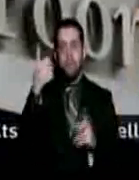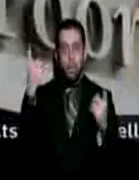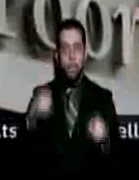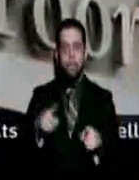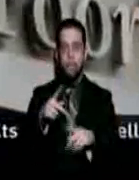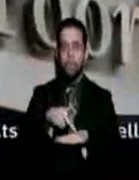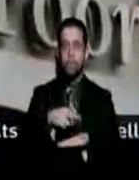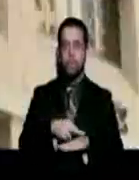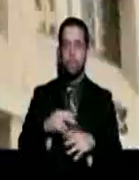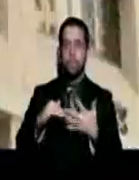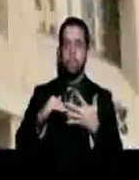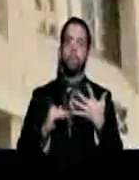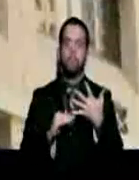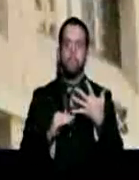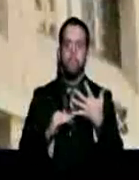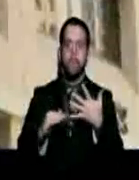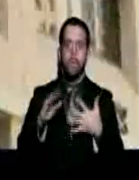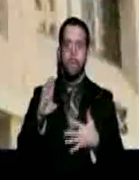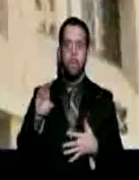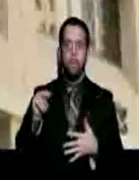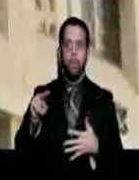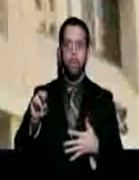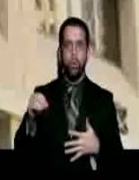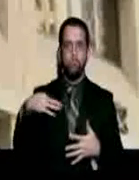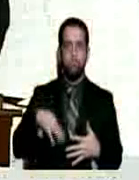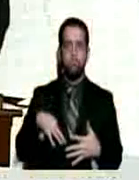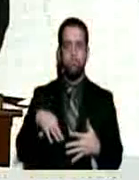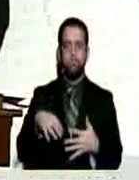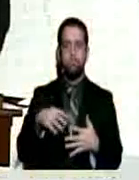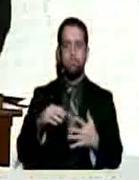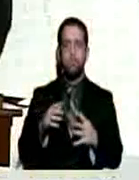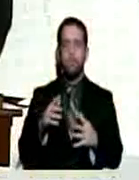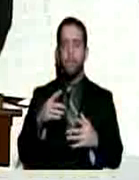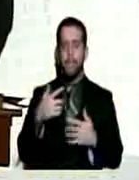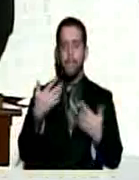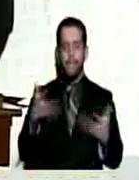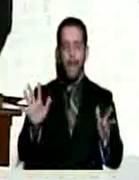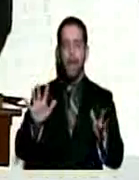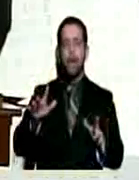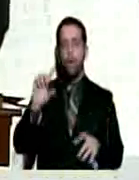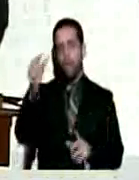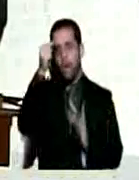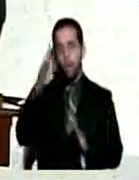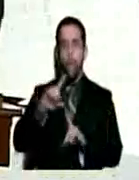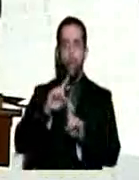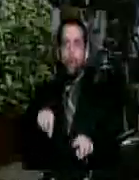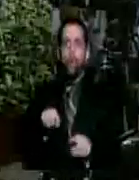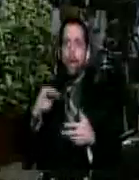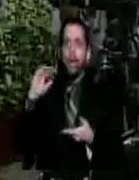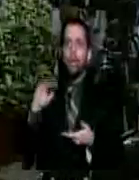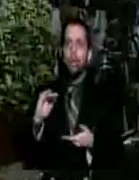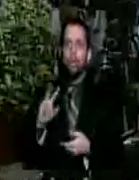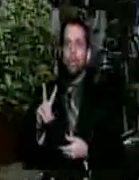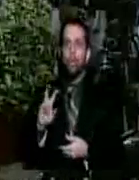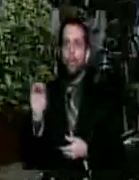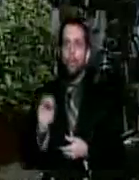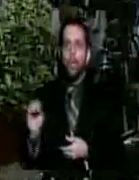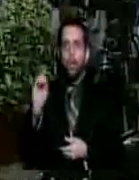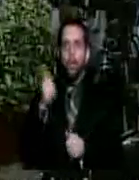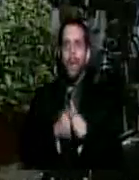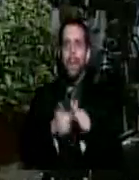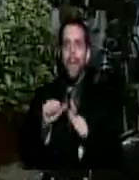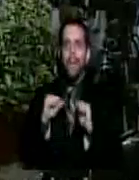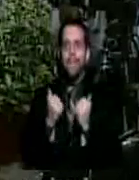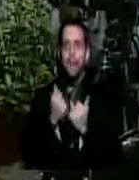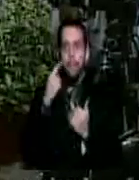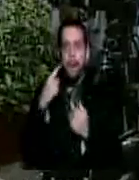degradación de bonos a nivel especulativo. Tras emitir una orden de reducir un 2% el gasto de las agencias para obtener